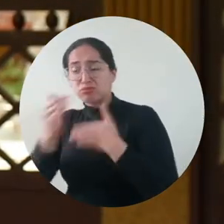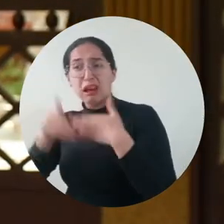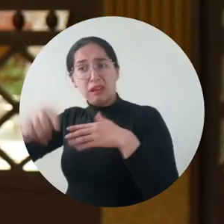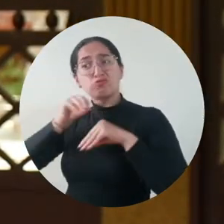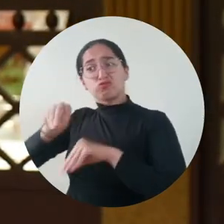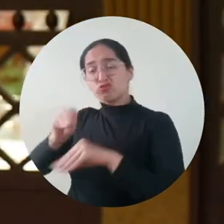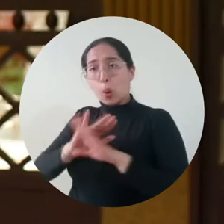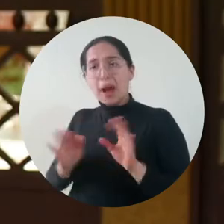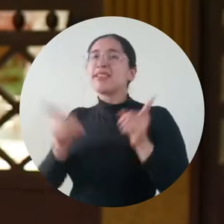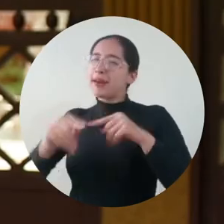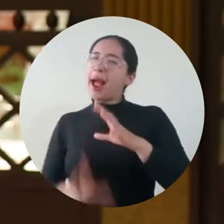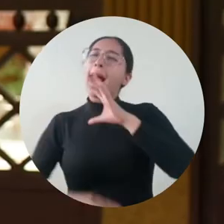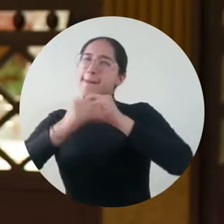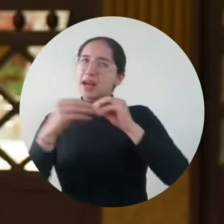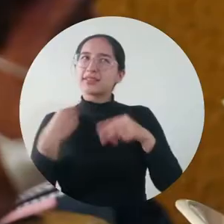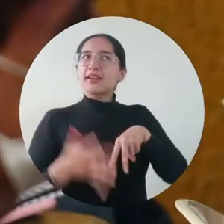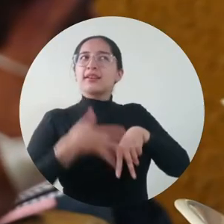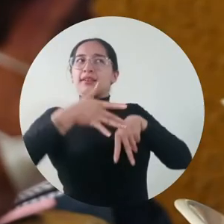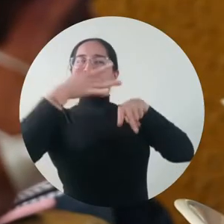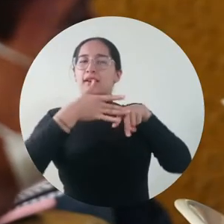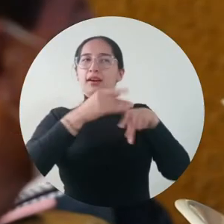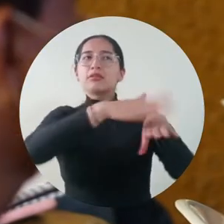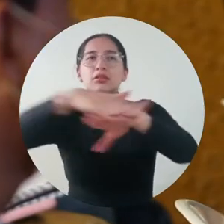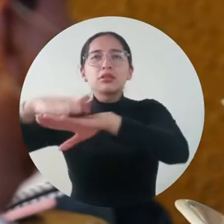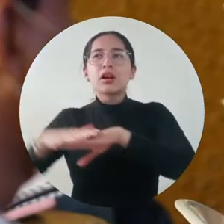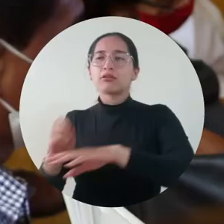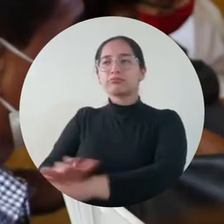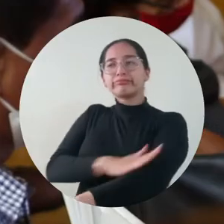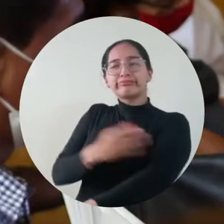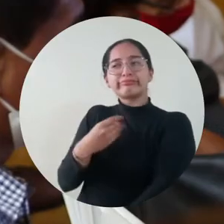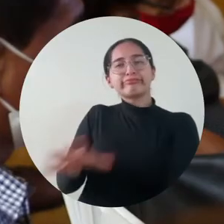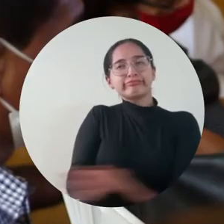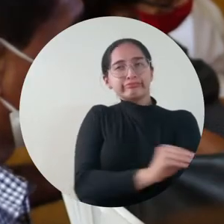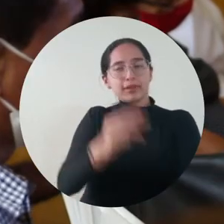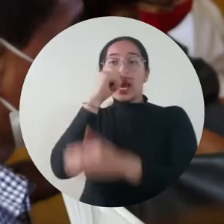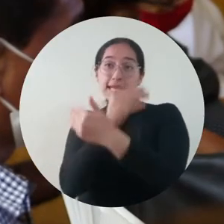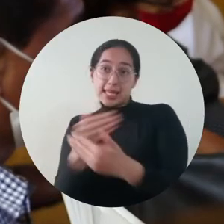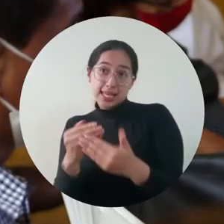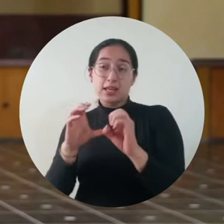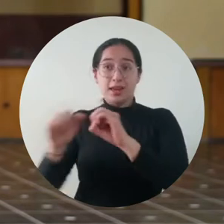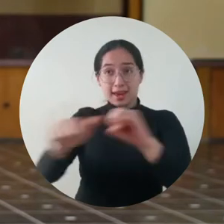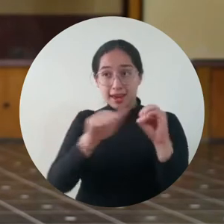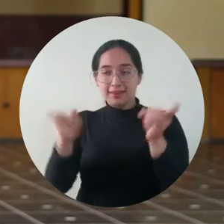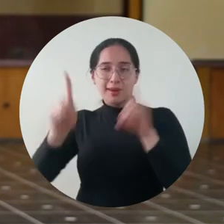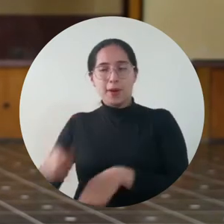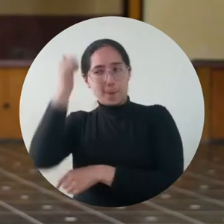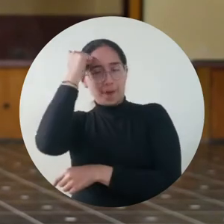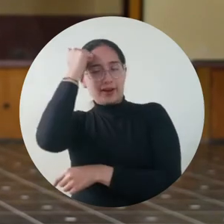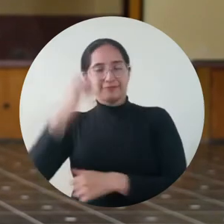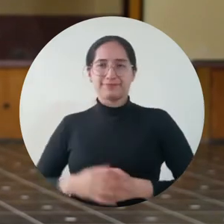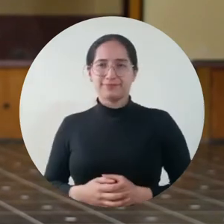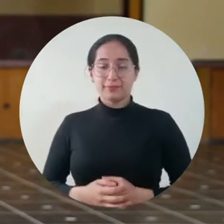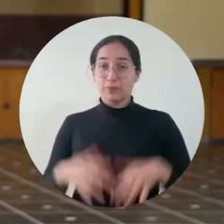procesos académicos, de poder sensibilizarnos frente a las situaciones que viven las niñas y que vivimos también los maestros. He observado que la